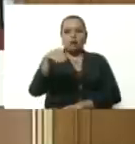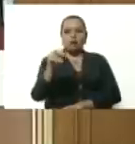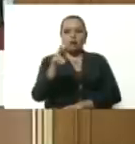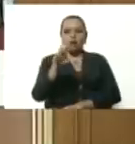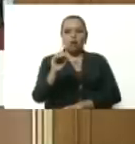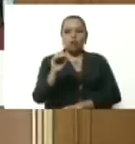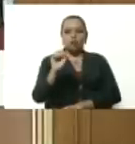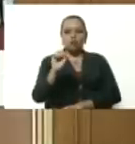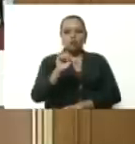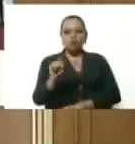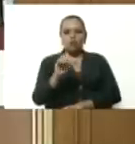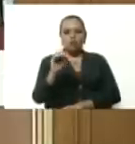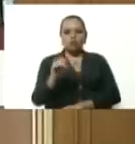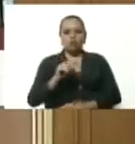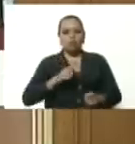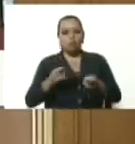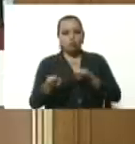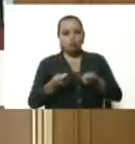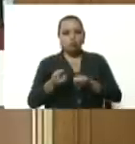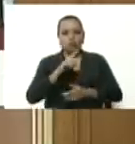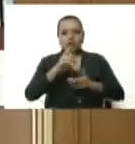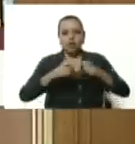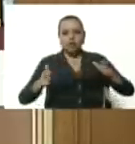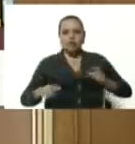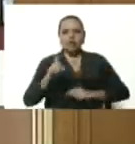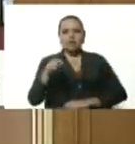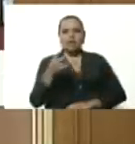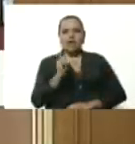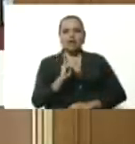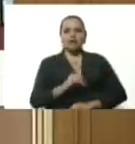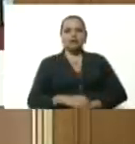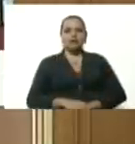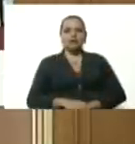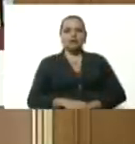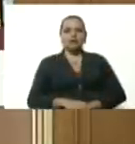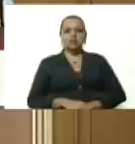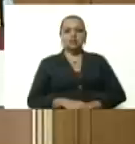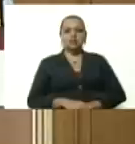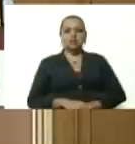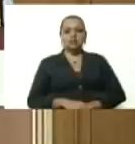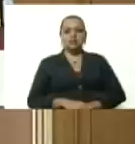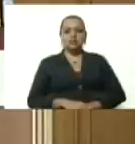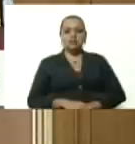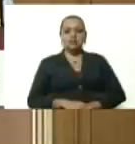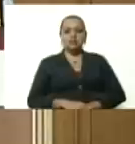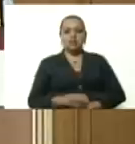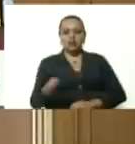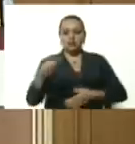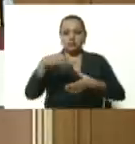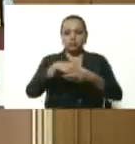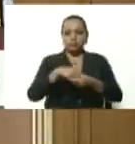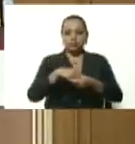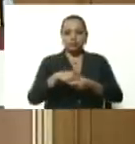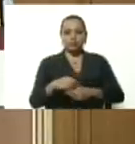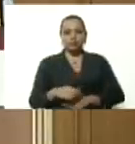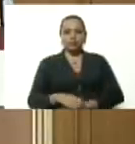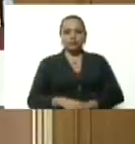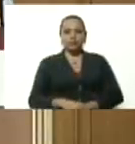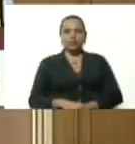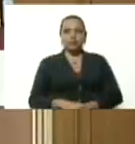República, parte de un poder. Se agrede al poder ejecutivo, cuando allí se incorpora